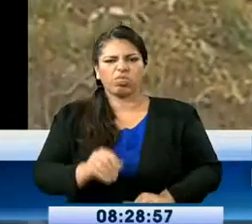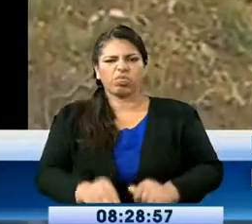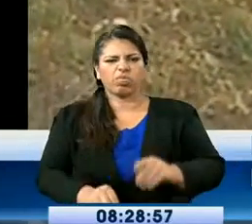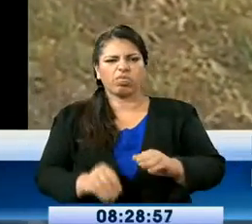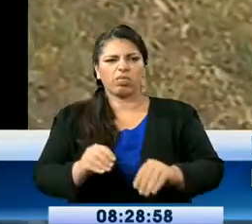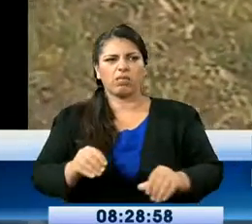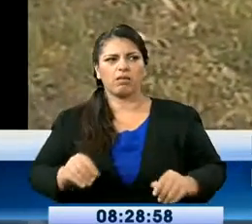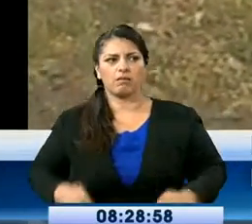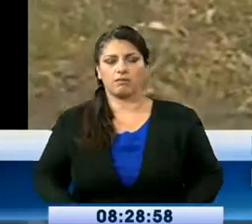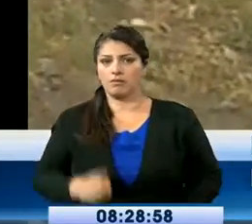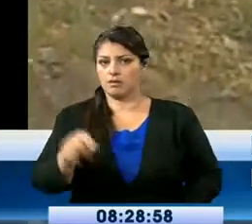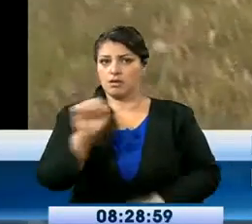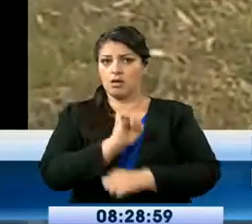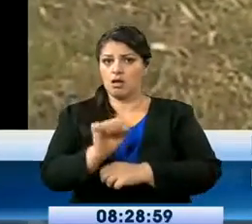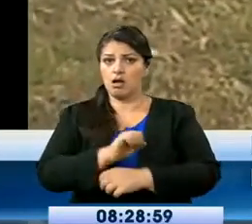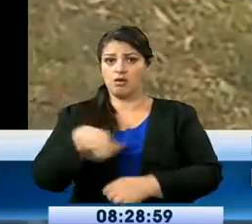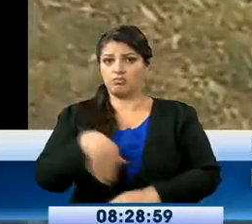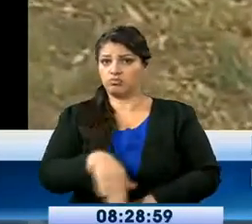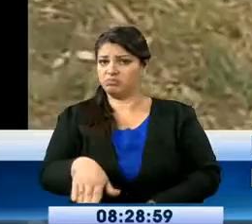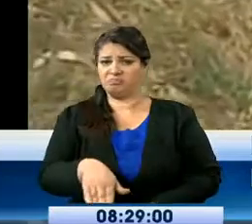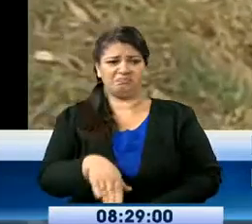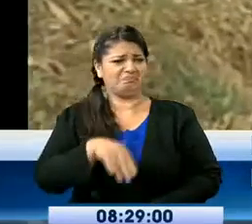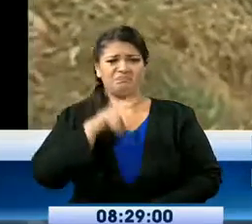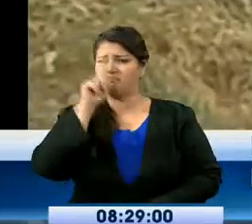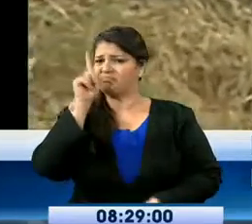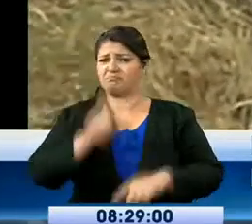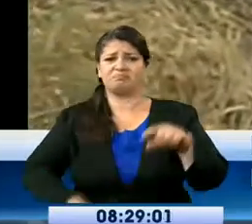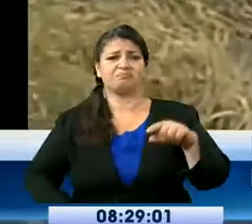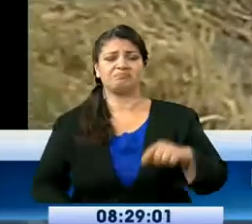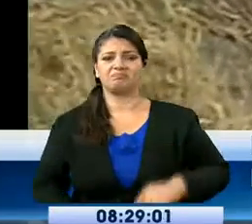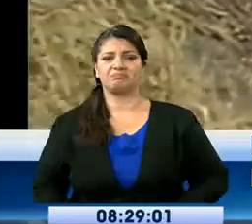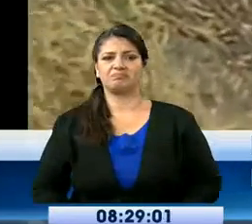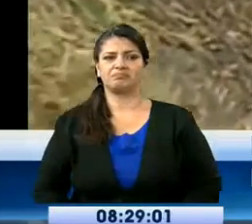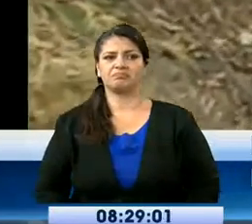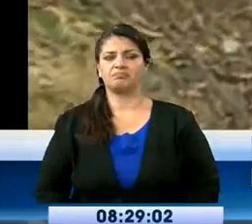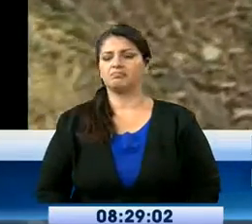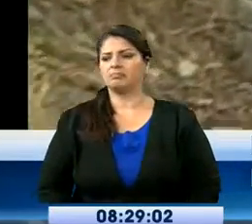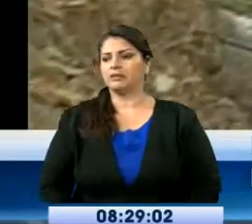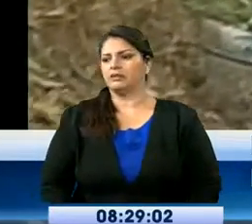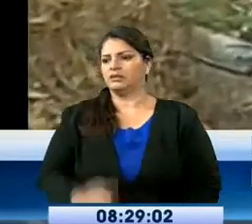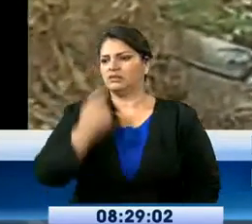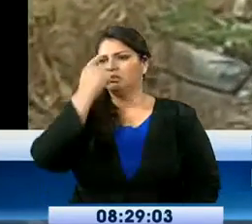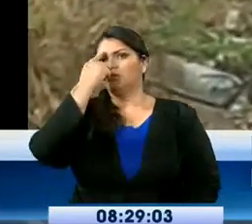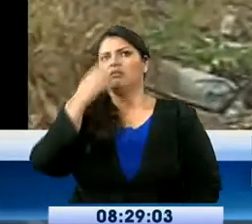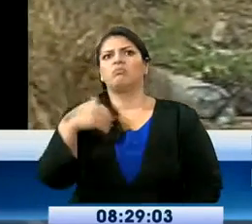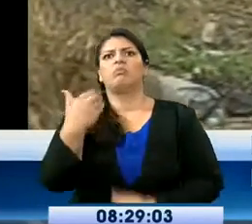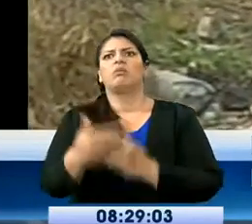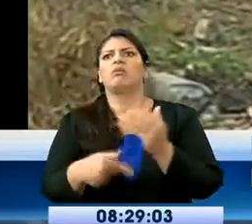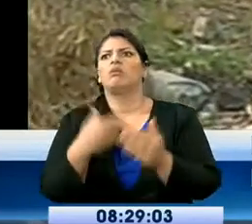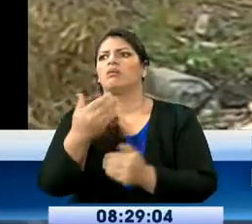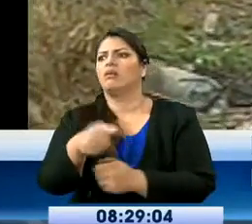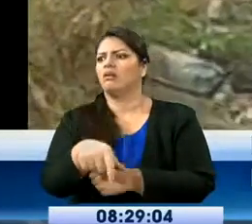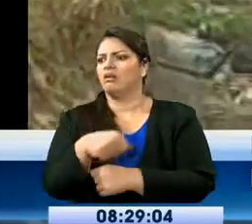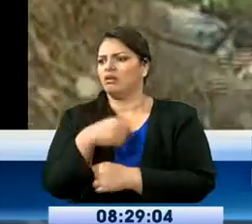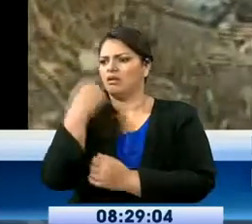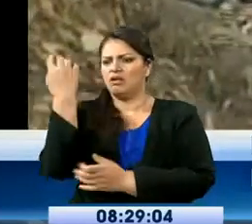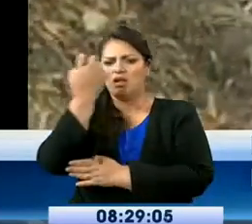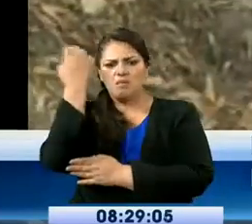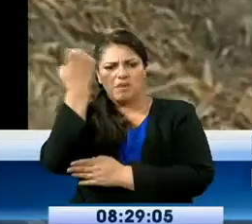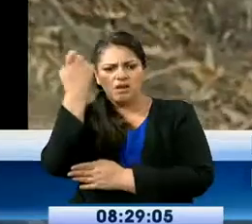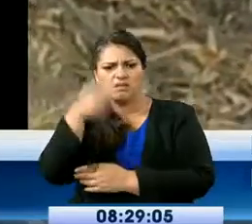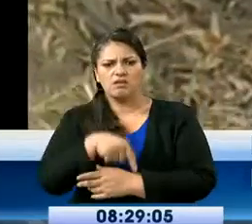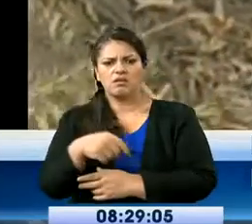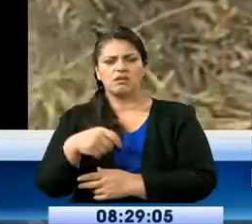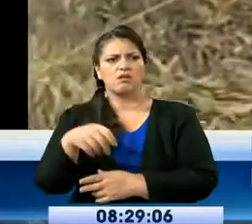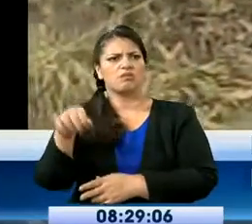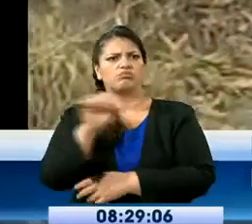circular ningún carro, por ejemplo, allá. Y si se presenta una emergencia, ¿por dónde va una ambulancia? ¿Por dónde sube un